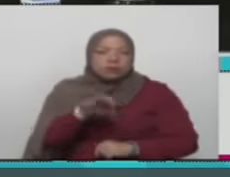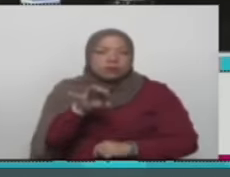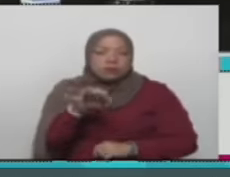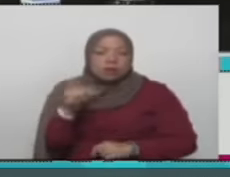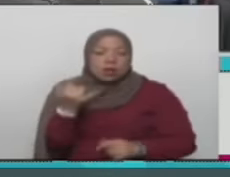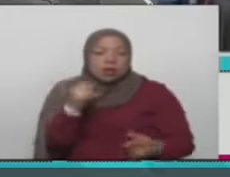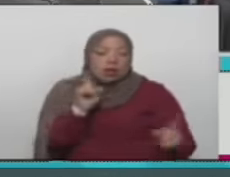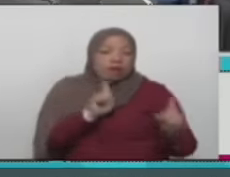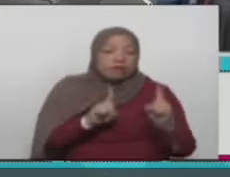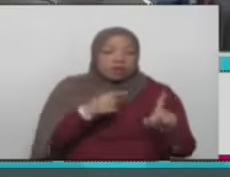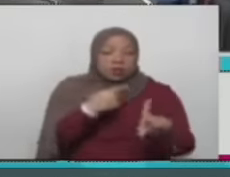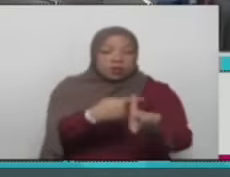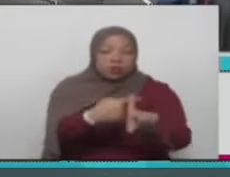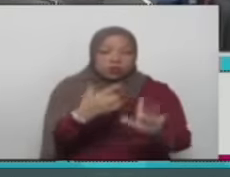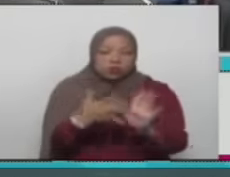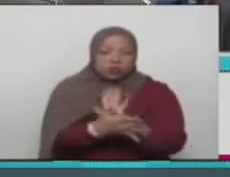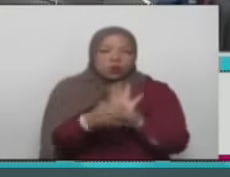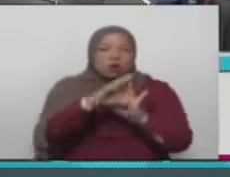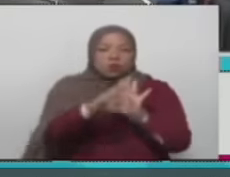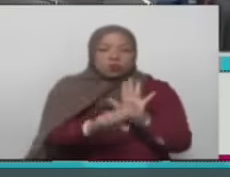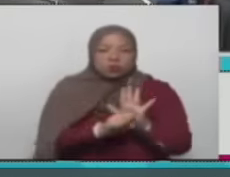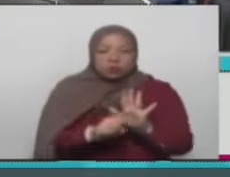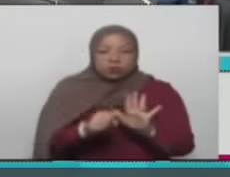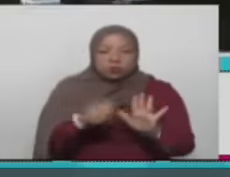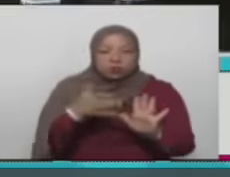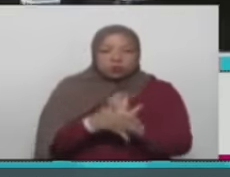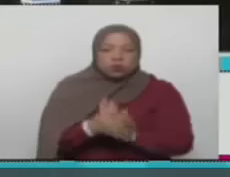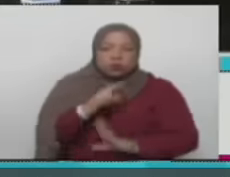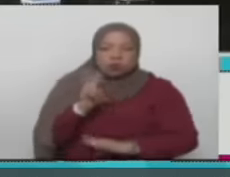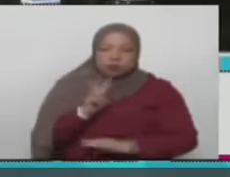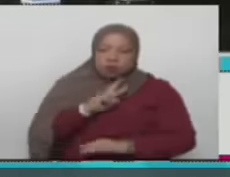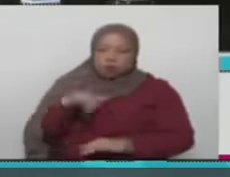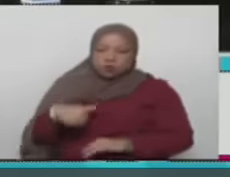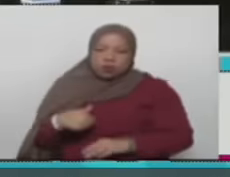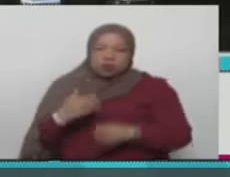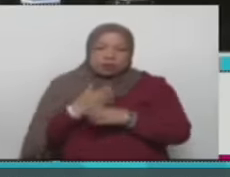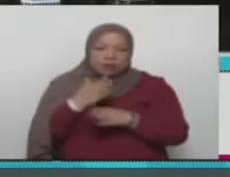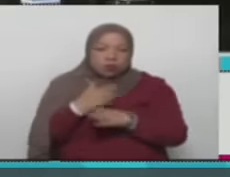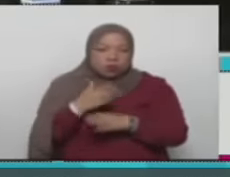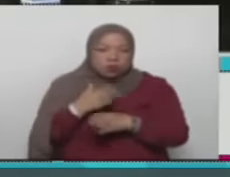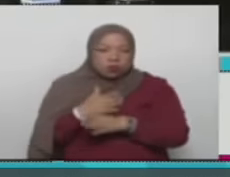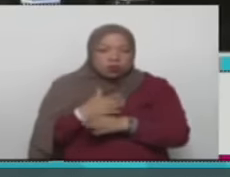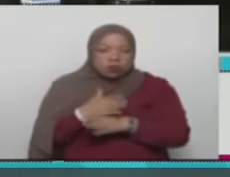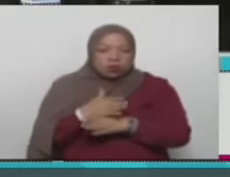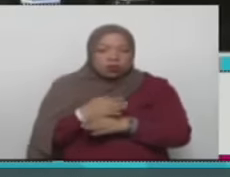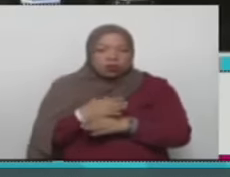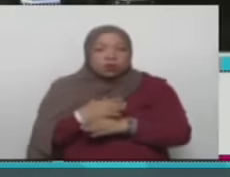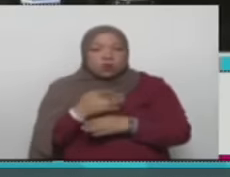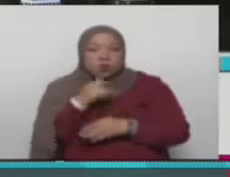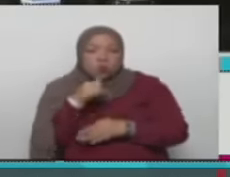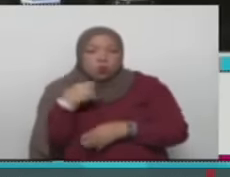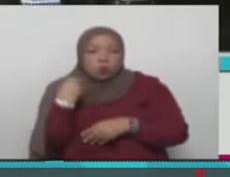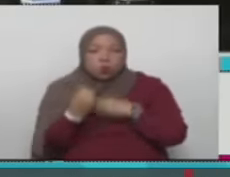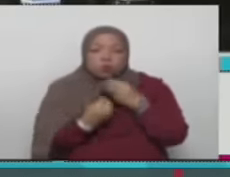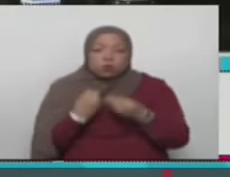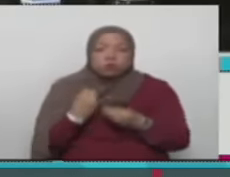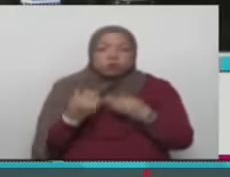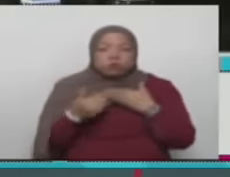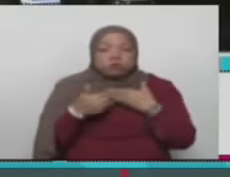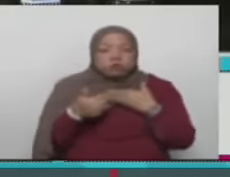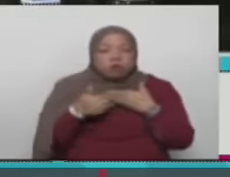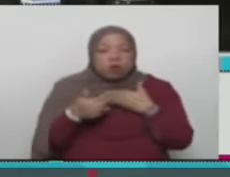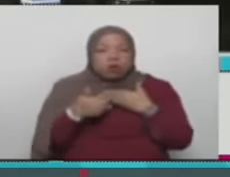demonio. Esta Constitución es el crucifijo de madera nuestra para exorcizar al fascismo. Así es. Al fascismo